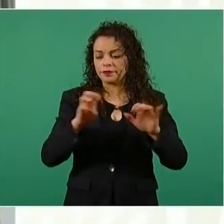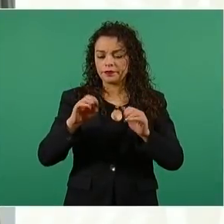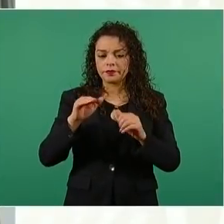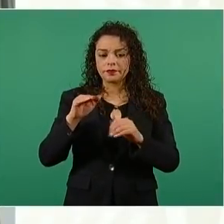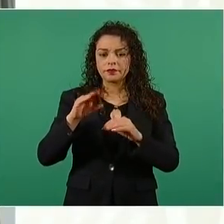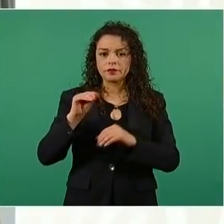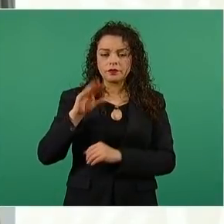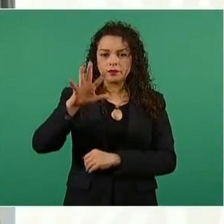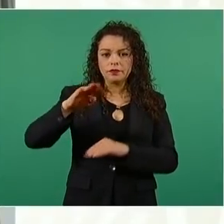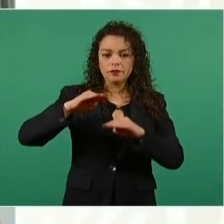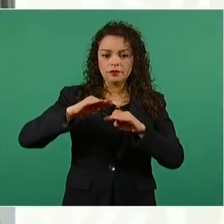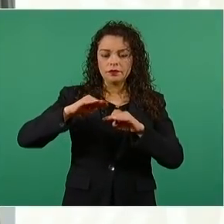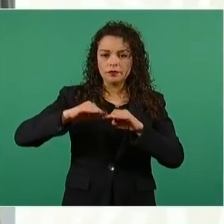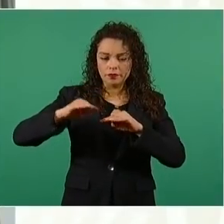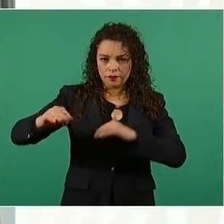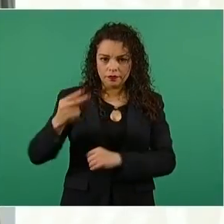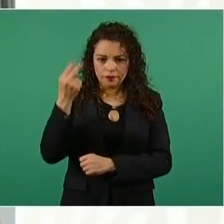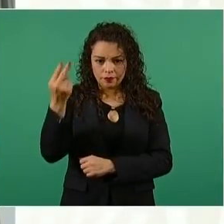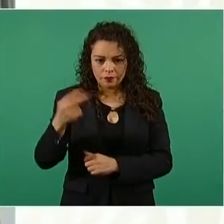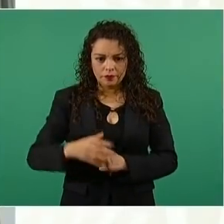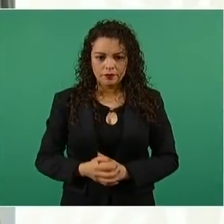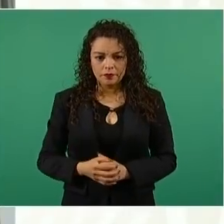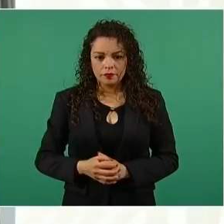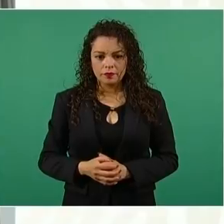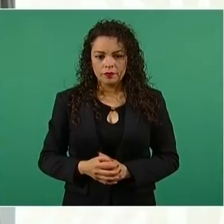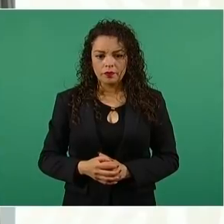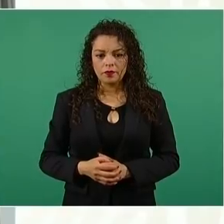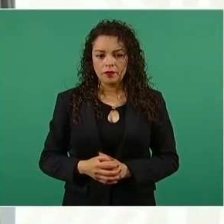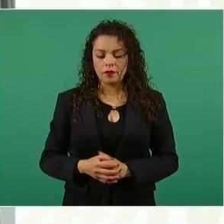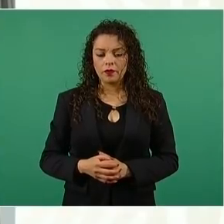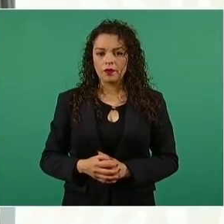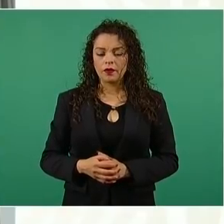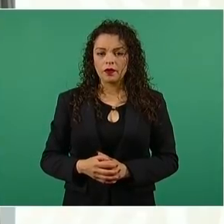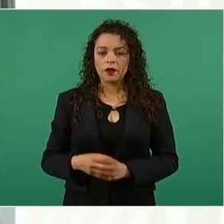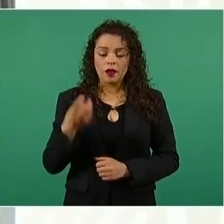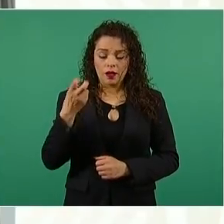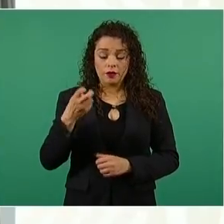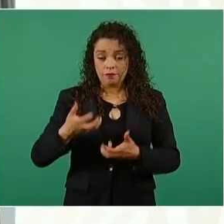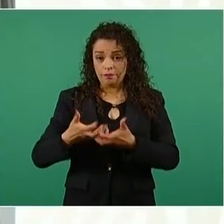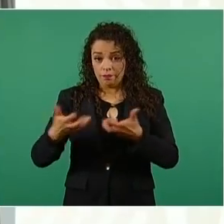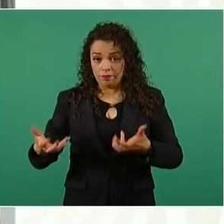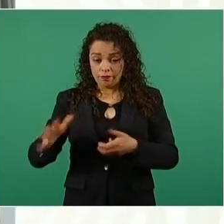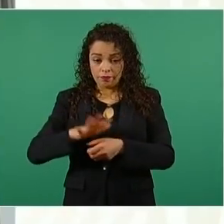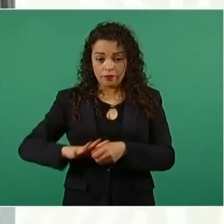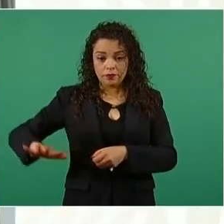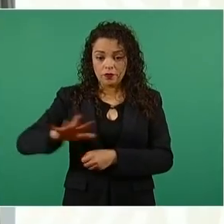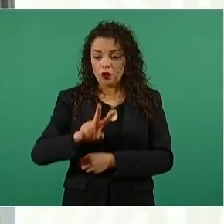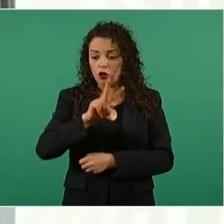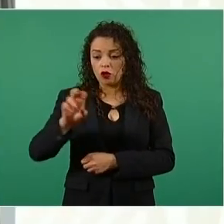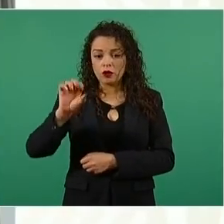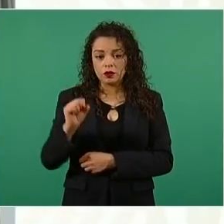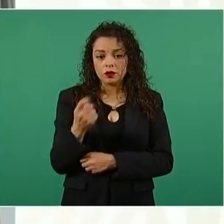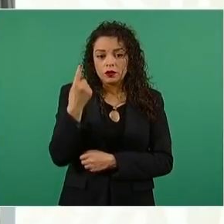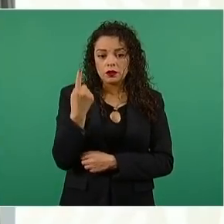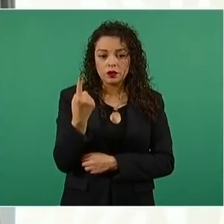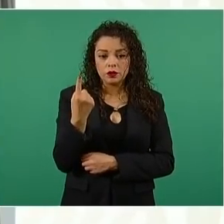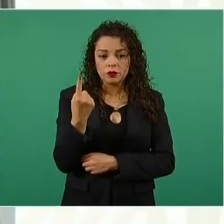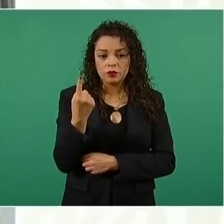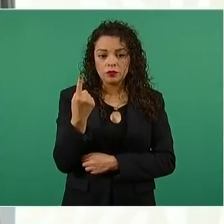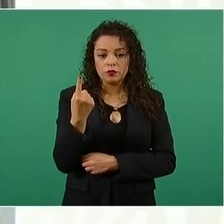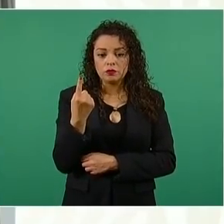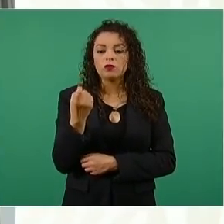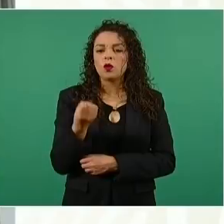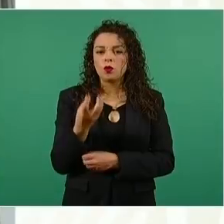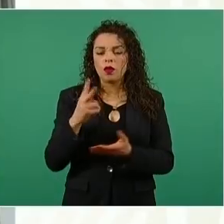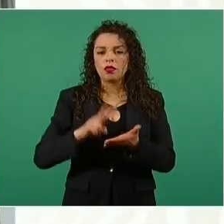Culiacán, con una superficie de 395 metros cuadrados, construcción de 261 y un valor